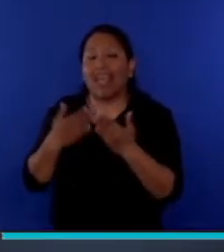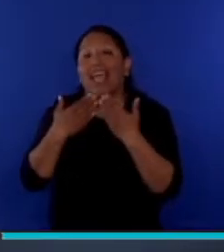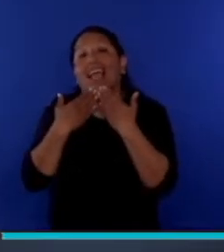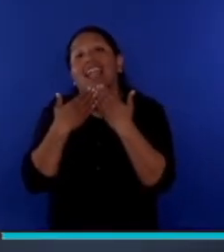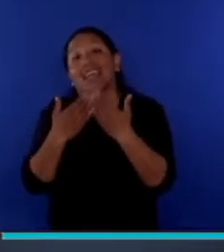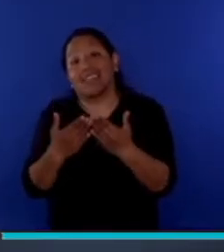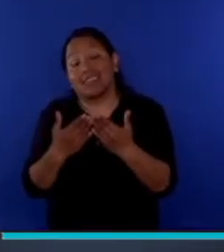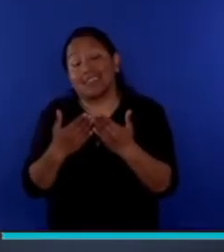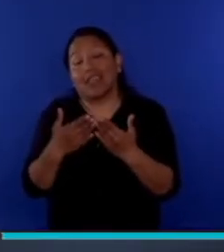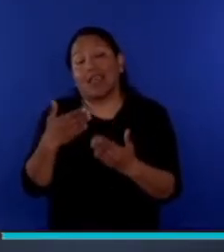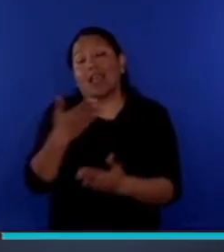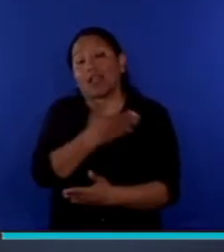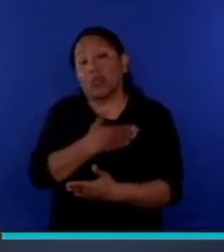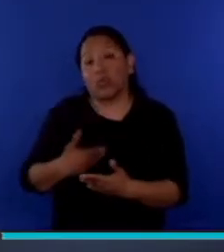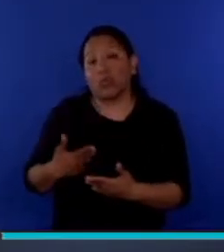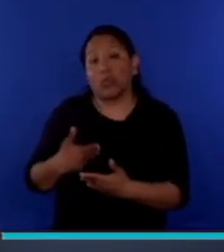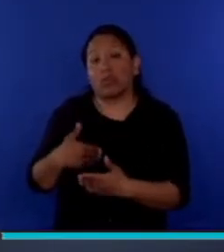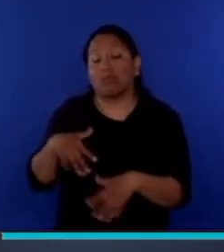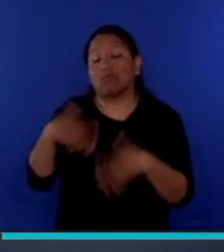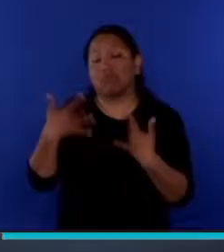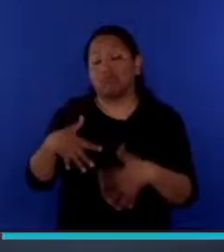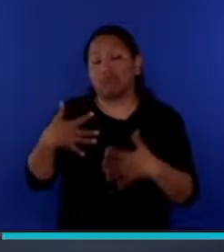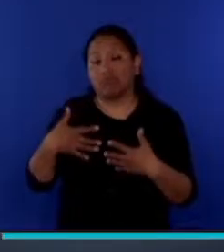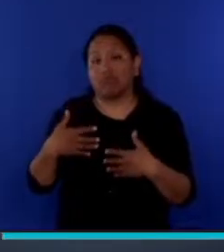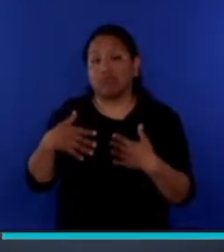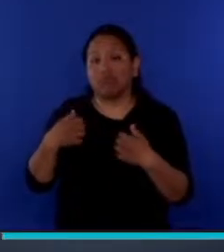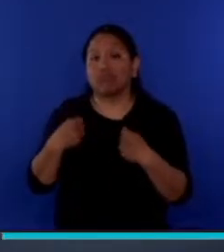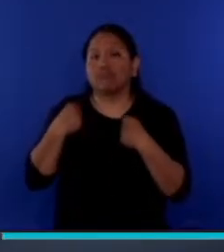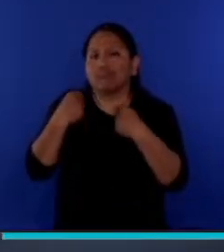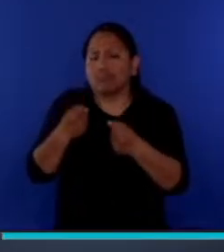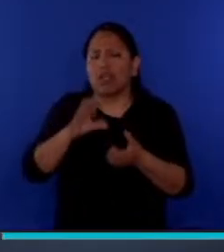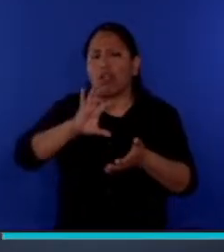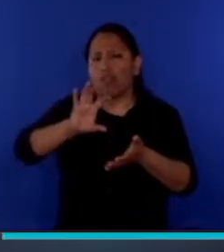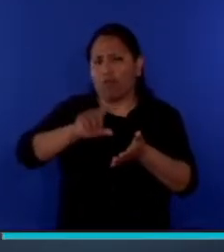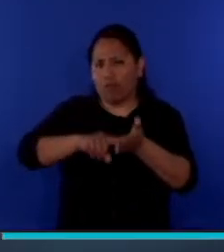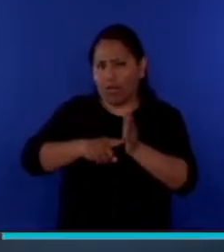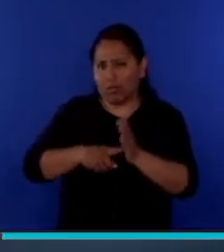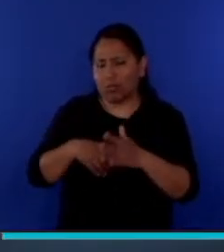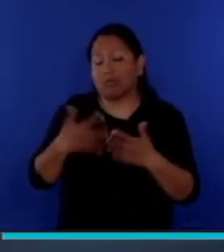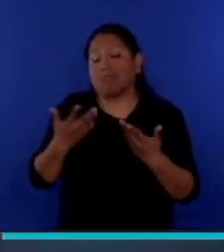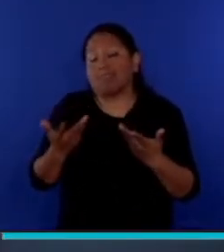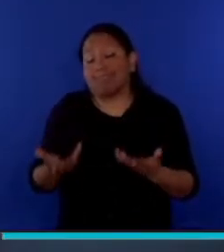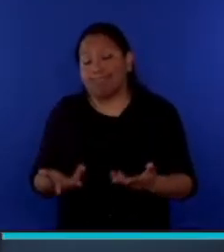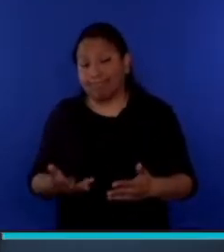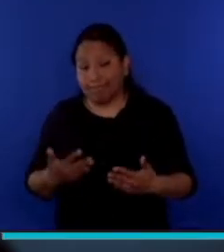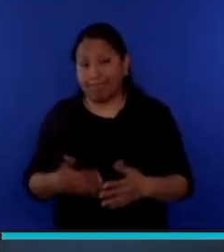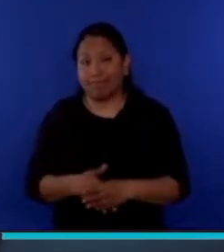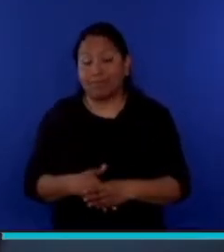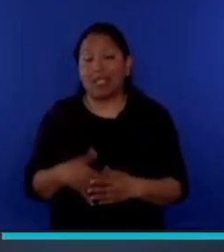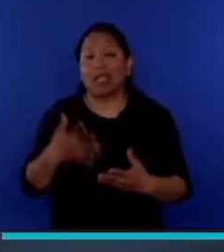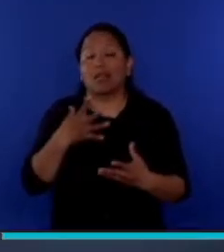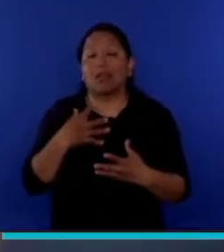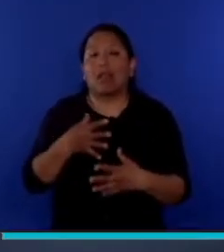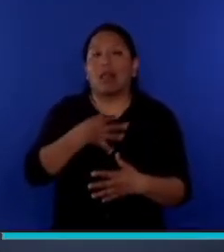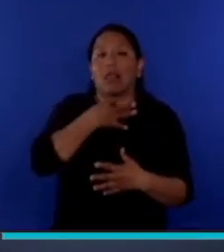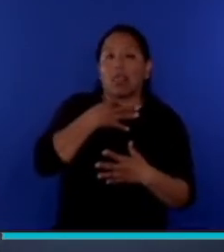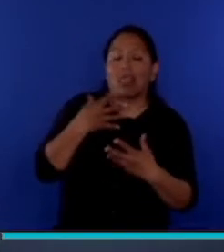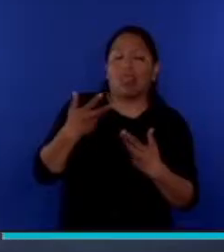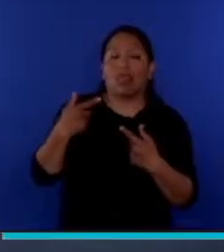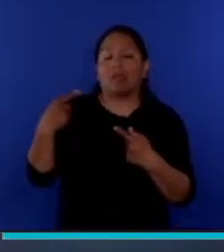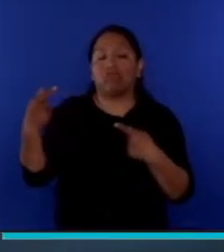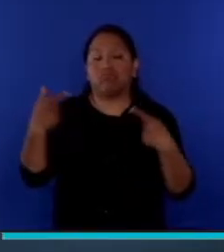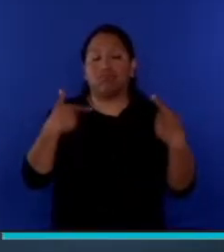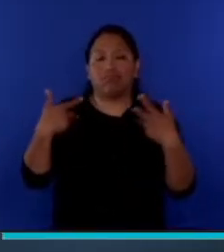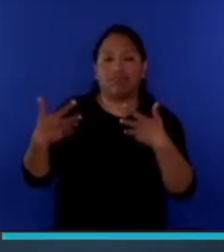al Poder Ejecutivo, al gobernador, con el enorme esfuerzo que se está haciendo en la provincia de Buenos Aires, aun cuando nos quieren ahogar y los dardos llegan de